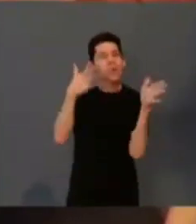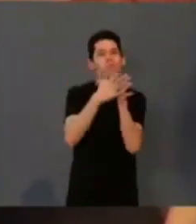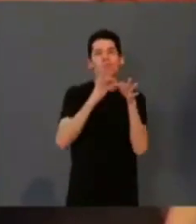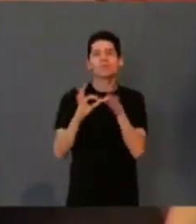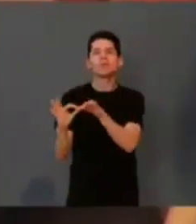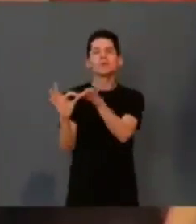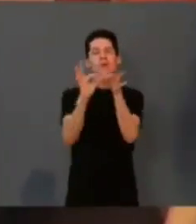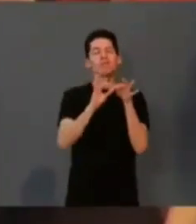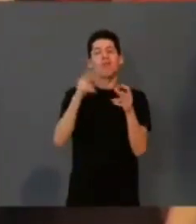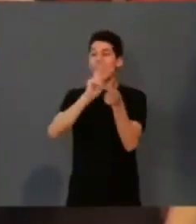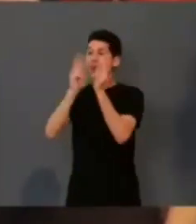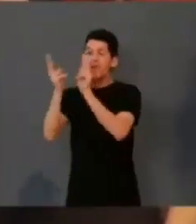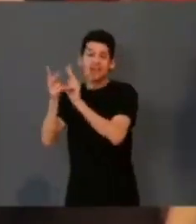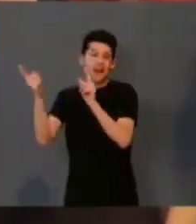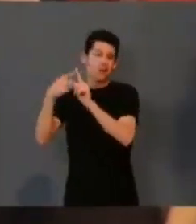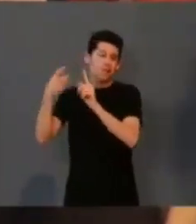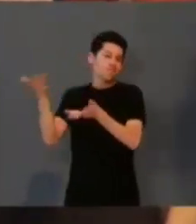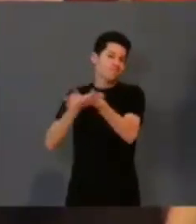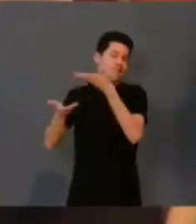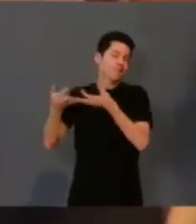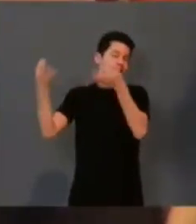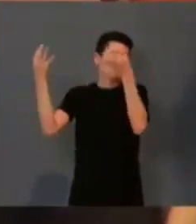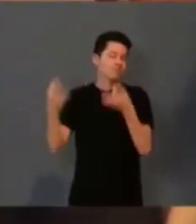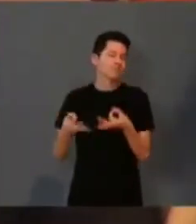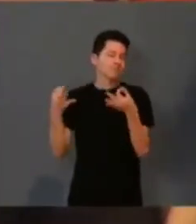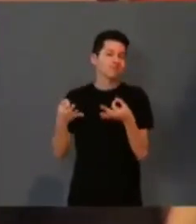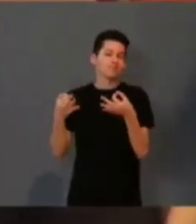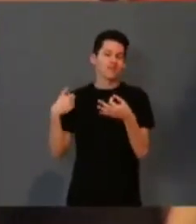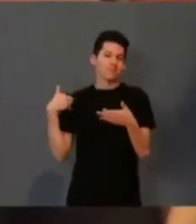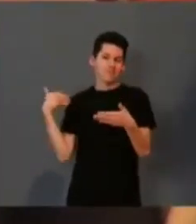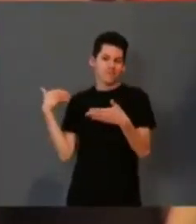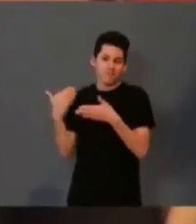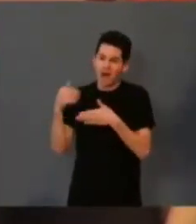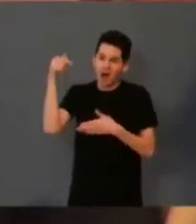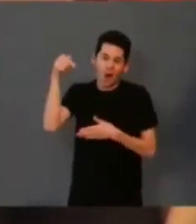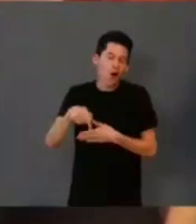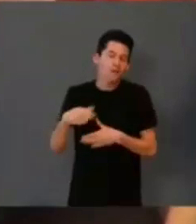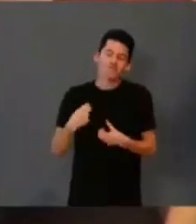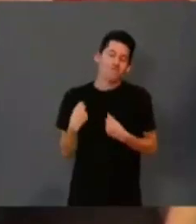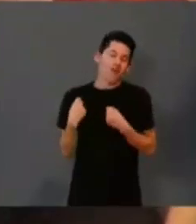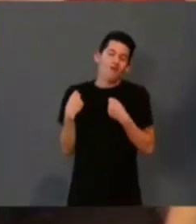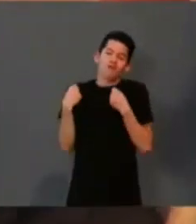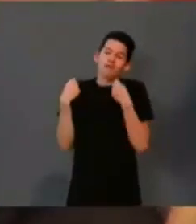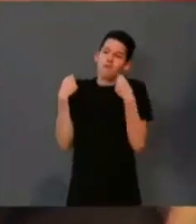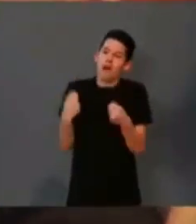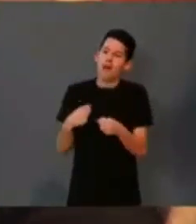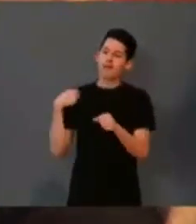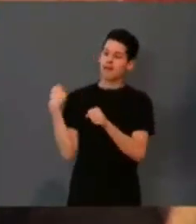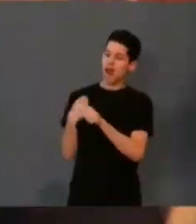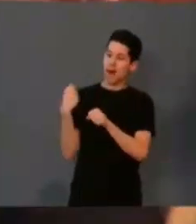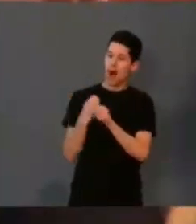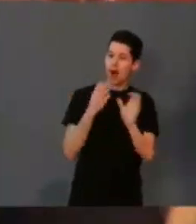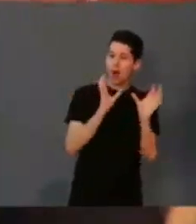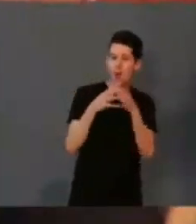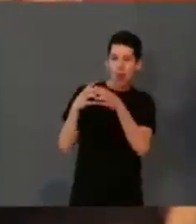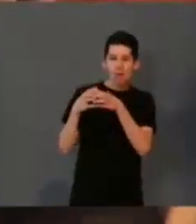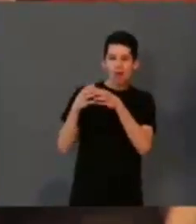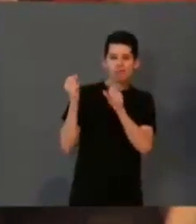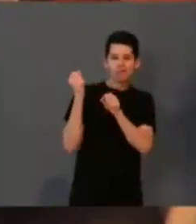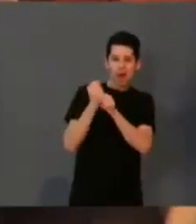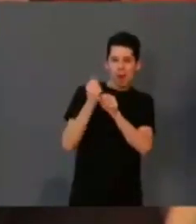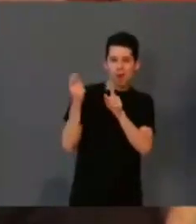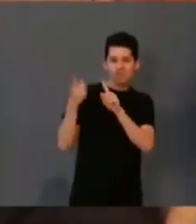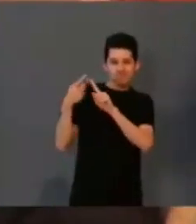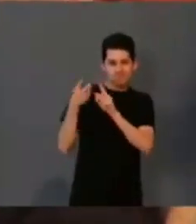logrado una sinergia fantástica para poder llegar hasta hoy acá con gran esfuerzo de los equipos y Y